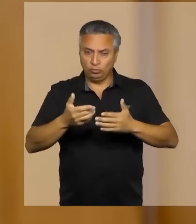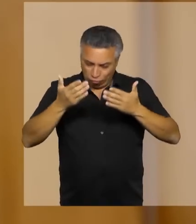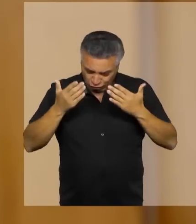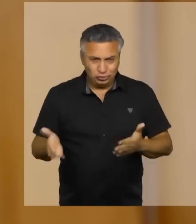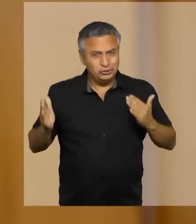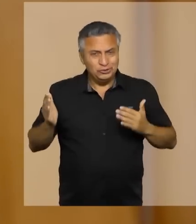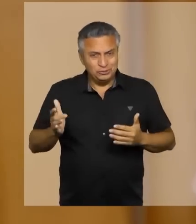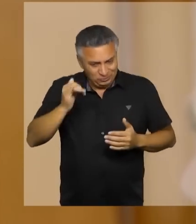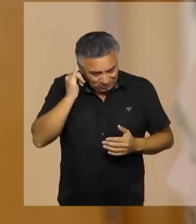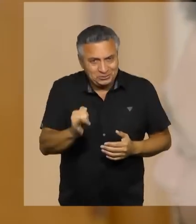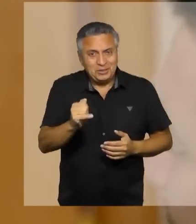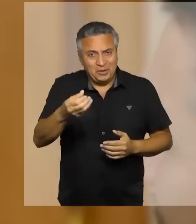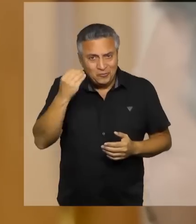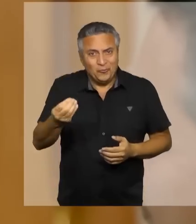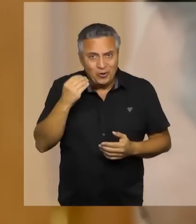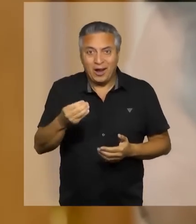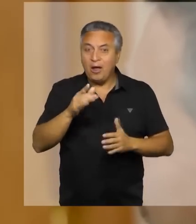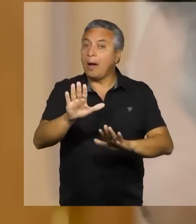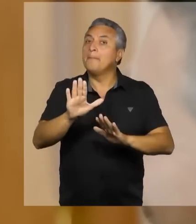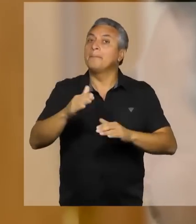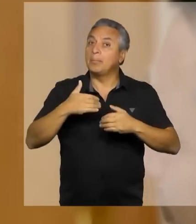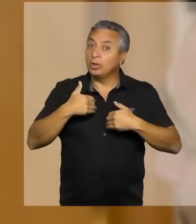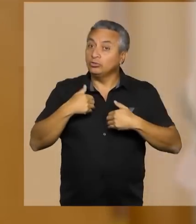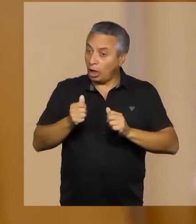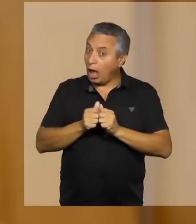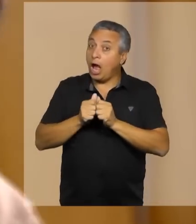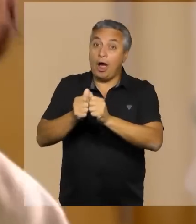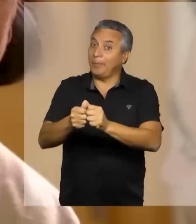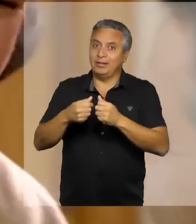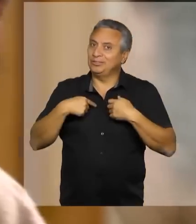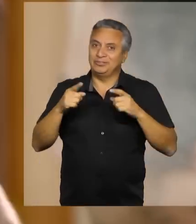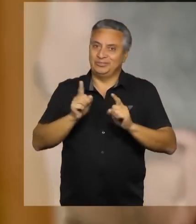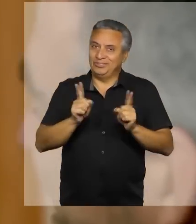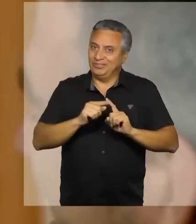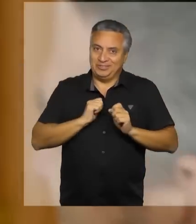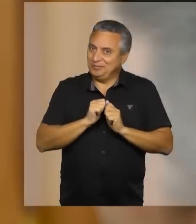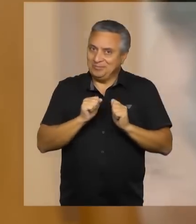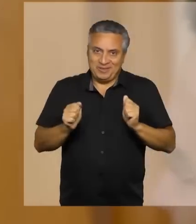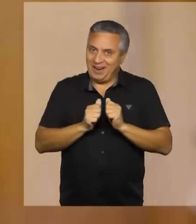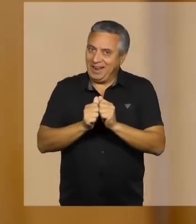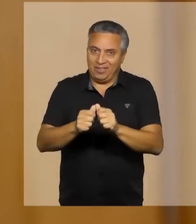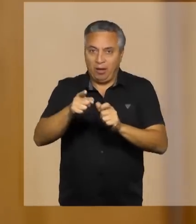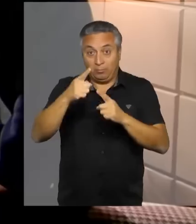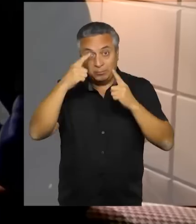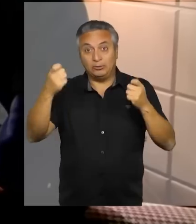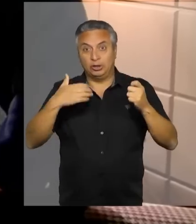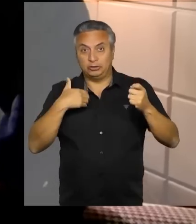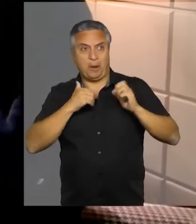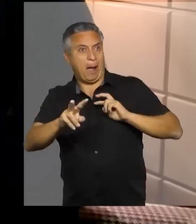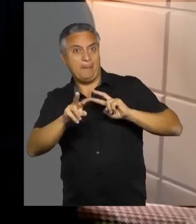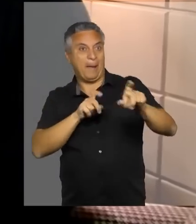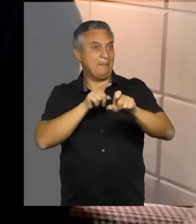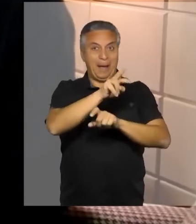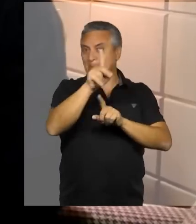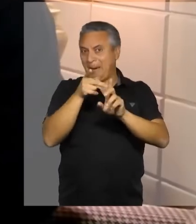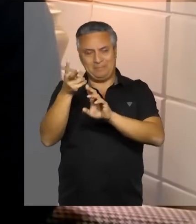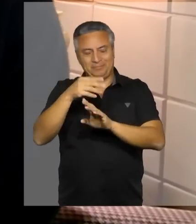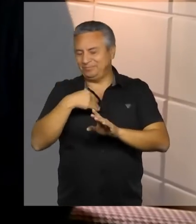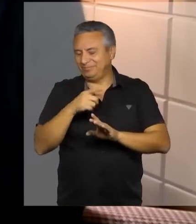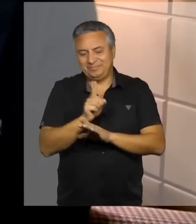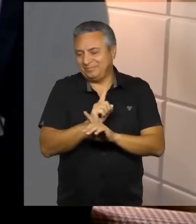pues! Ahora no me pida que yo lo acompañe, eso sí, porque eso sí que no, no me imagínese yo pegando patada al aire. Sí,